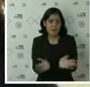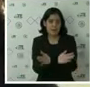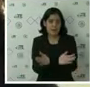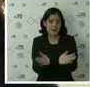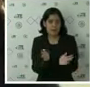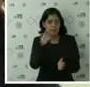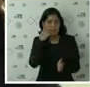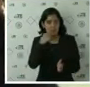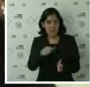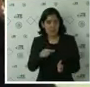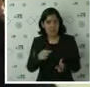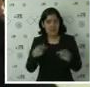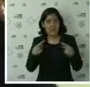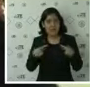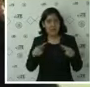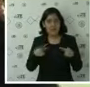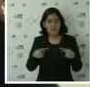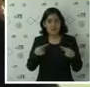formación académica